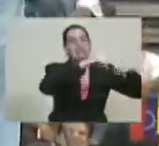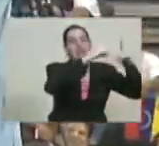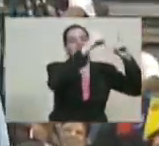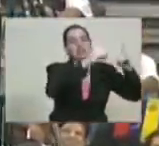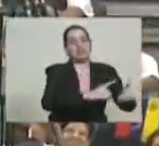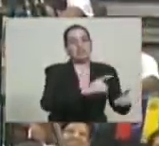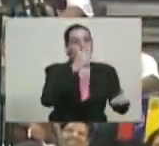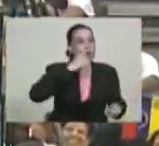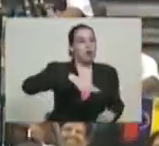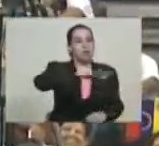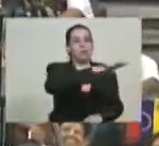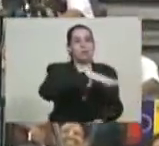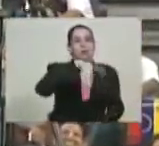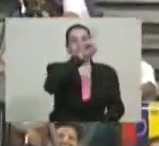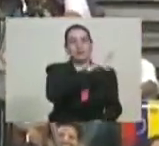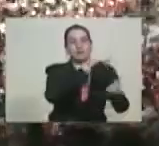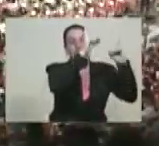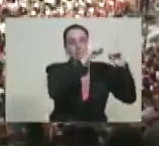Pregunto,